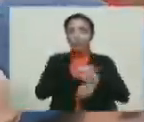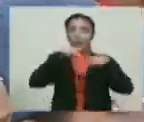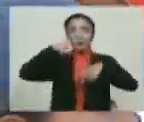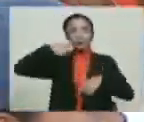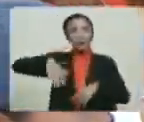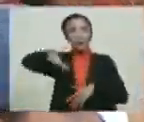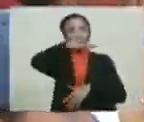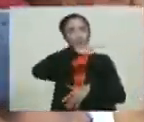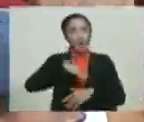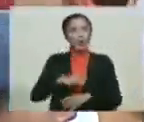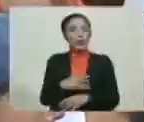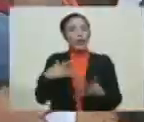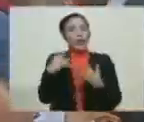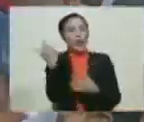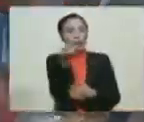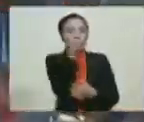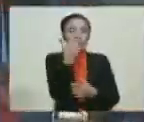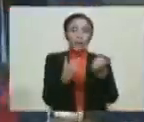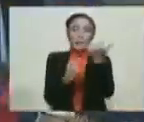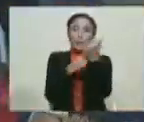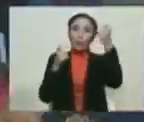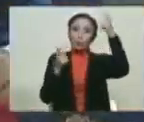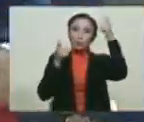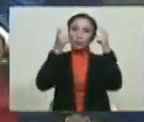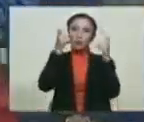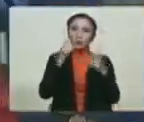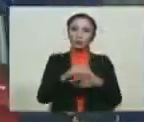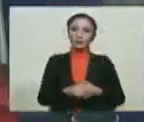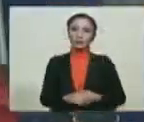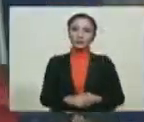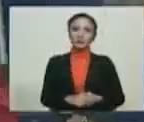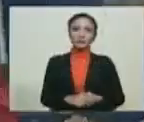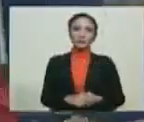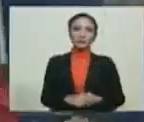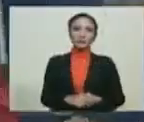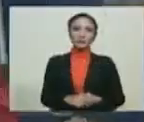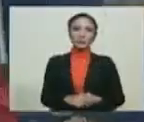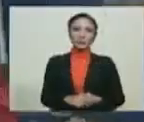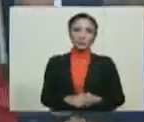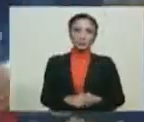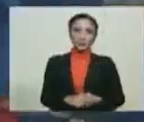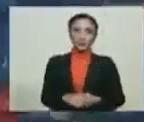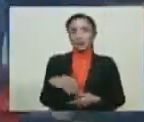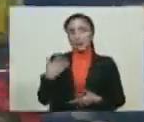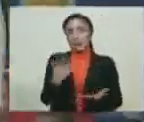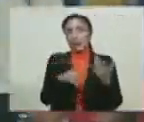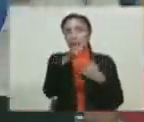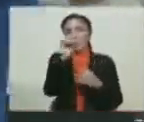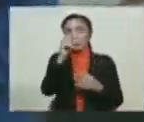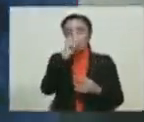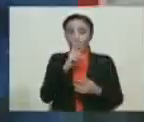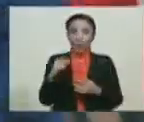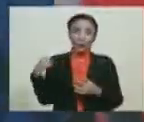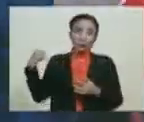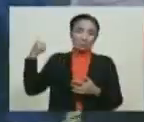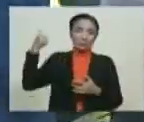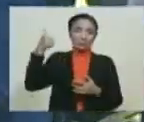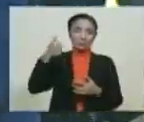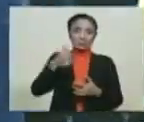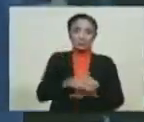venezolano consiguió lo que se le había perdido por casi 200 años